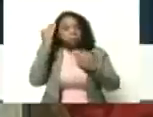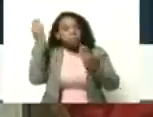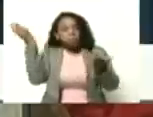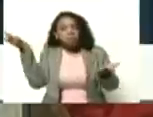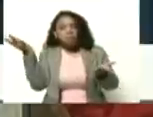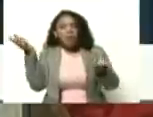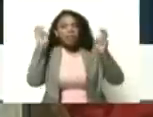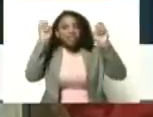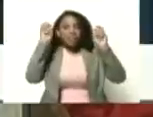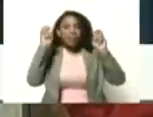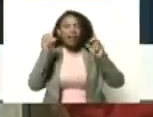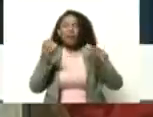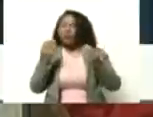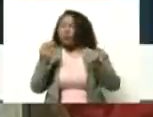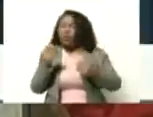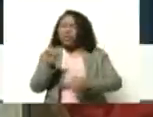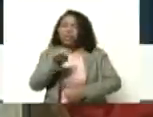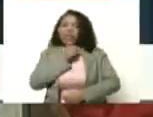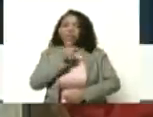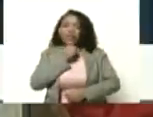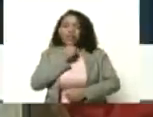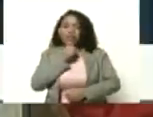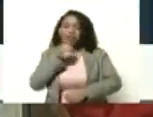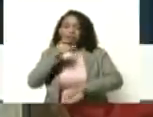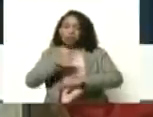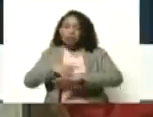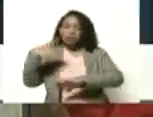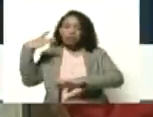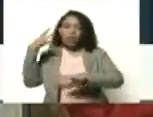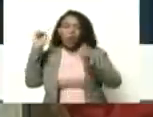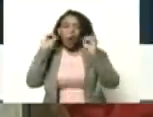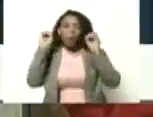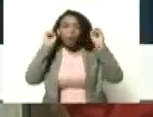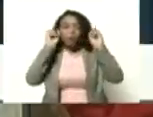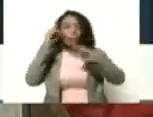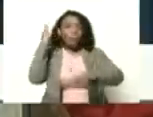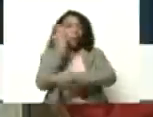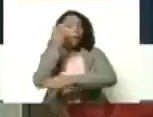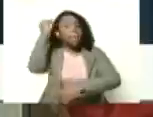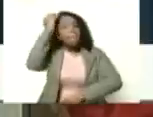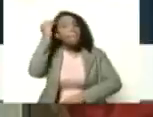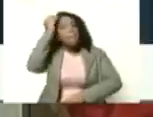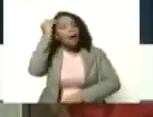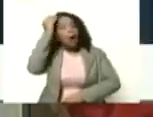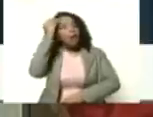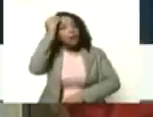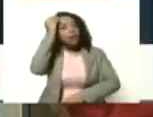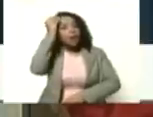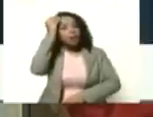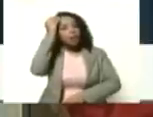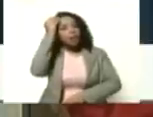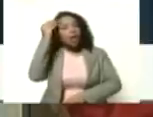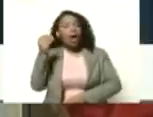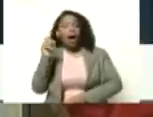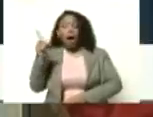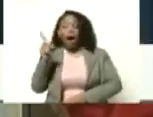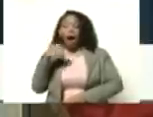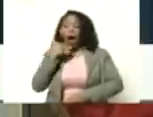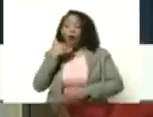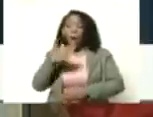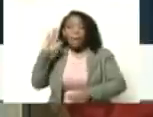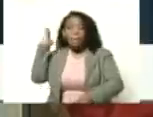materia tan compleja y delicada como la materia penal creen o piensan que ocurrido un hecho punible